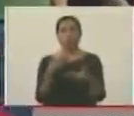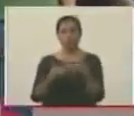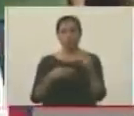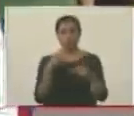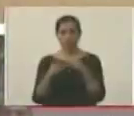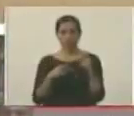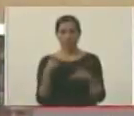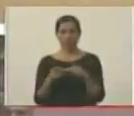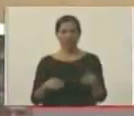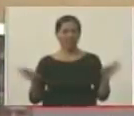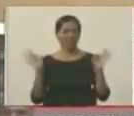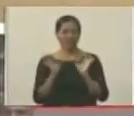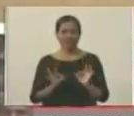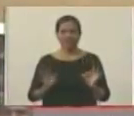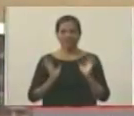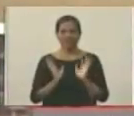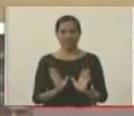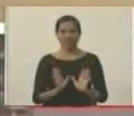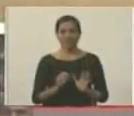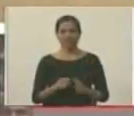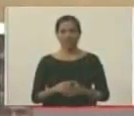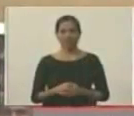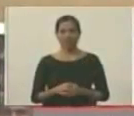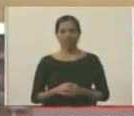nada se detenga,